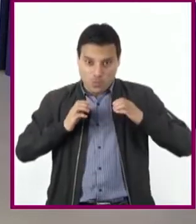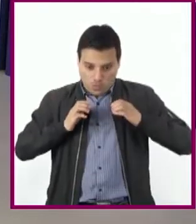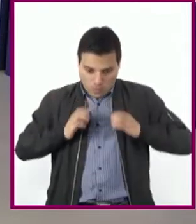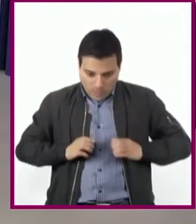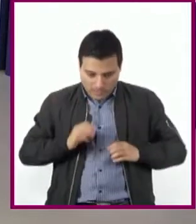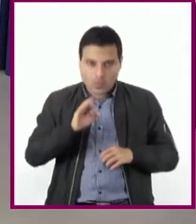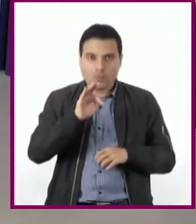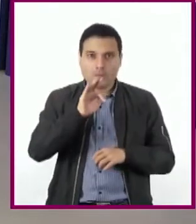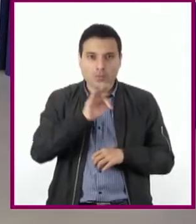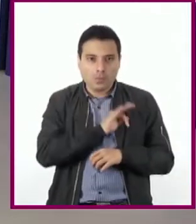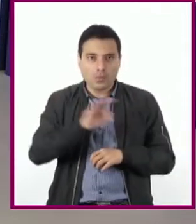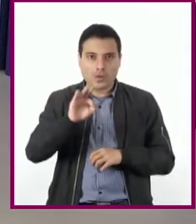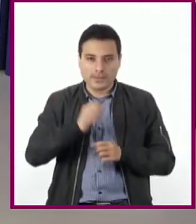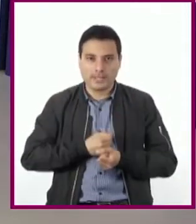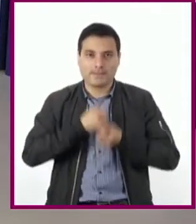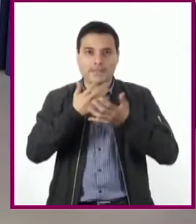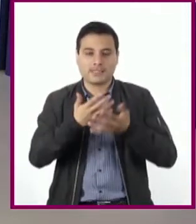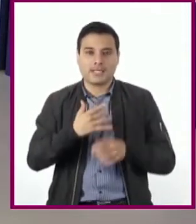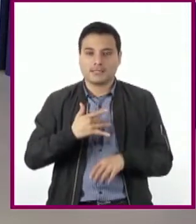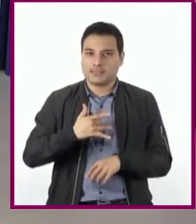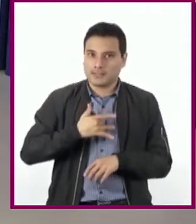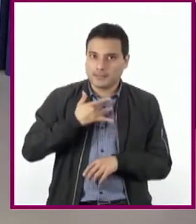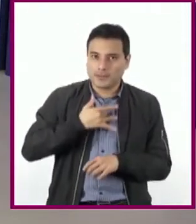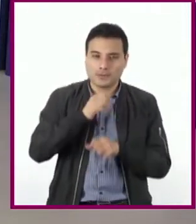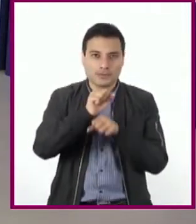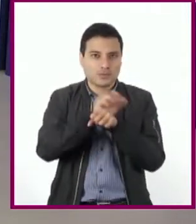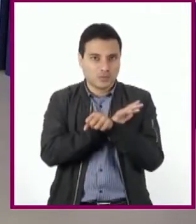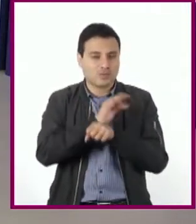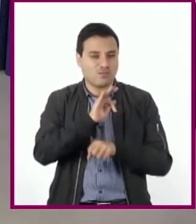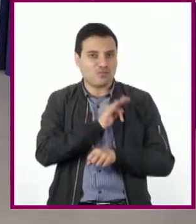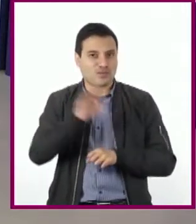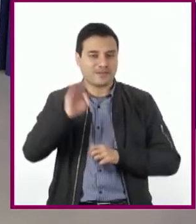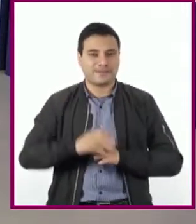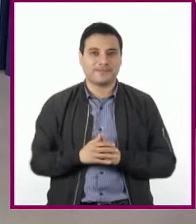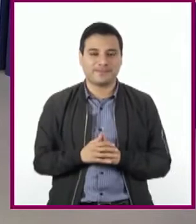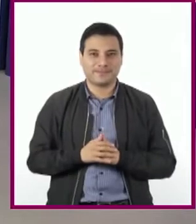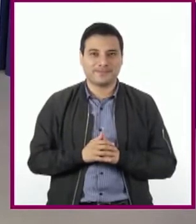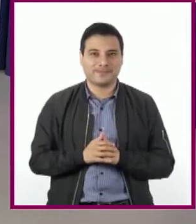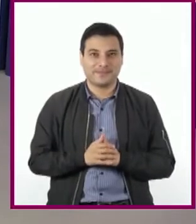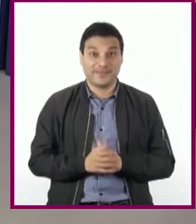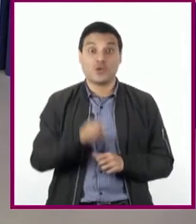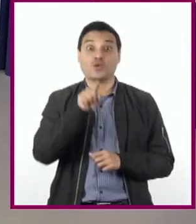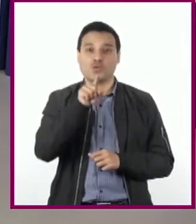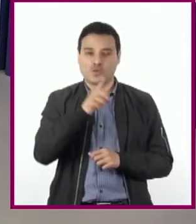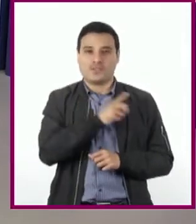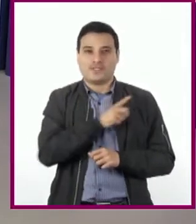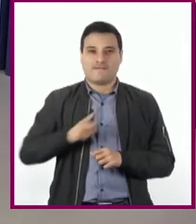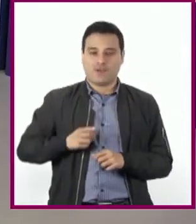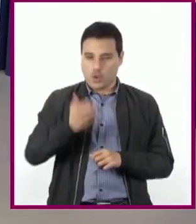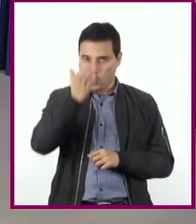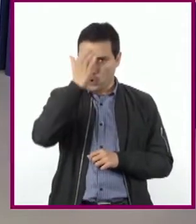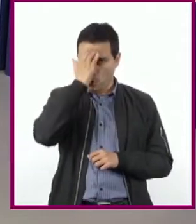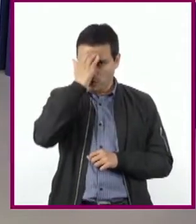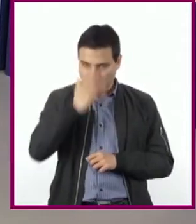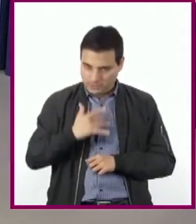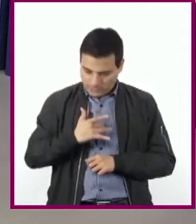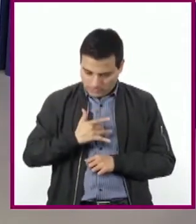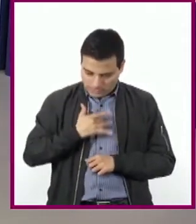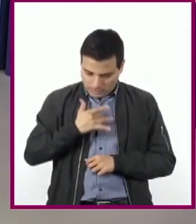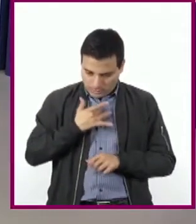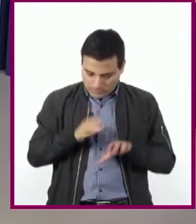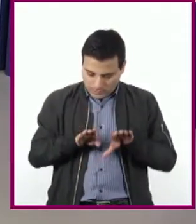una historia que exprese sentimientos o emociones. Es importante que reconozcan su sentir en este momento